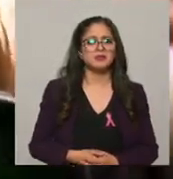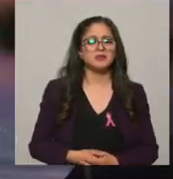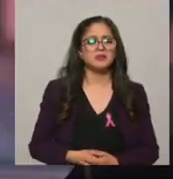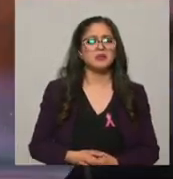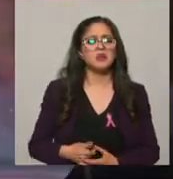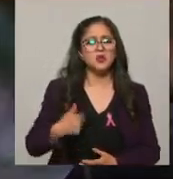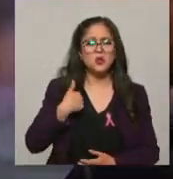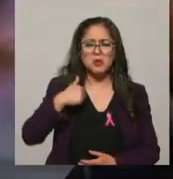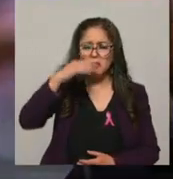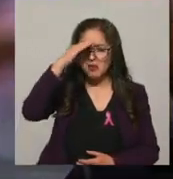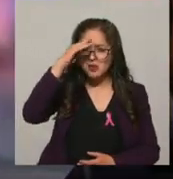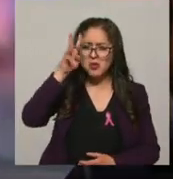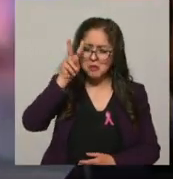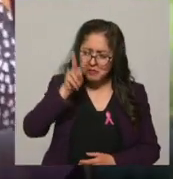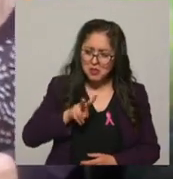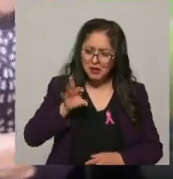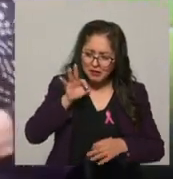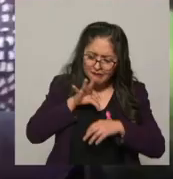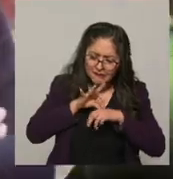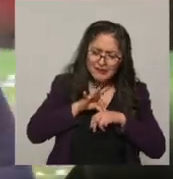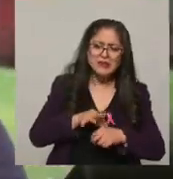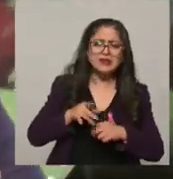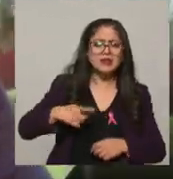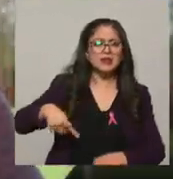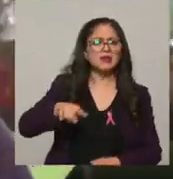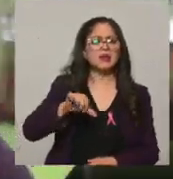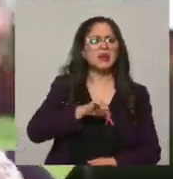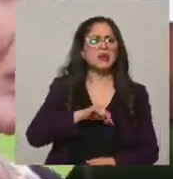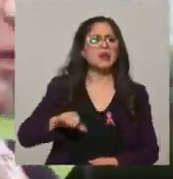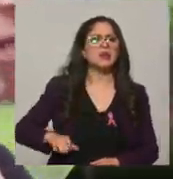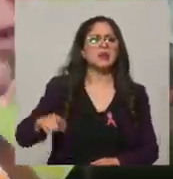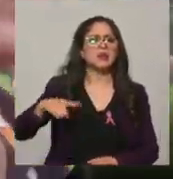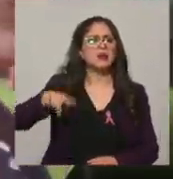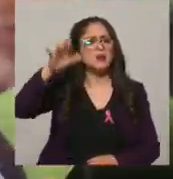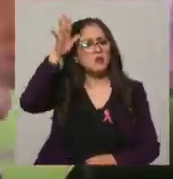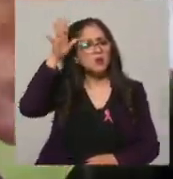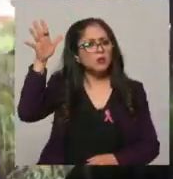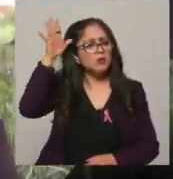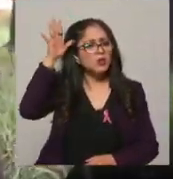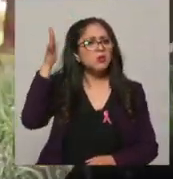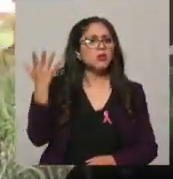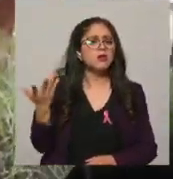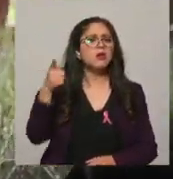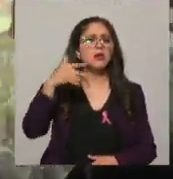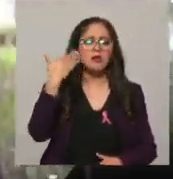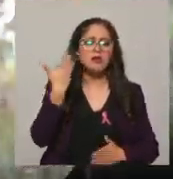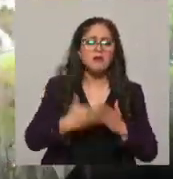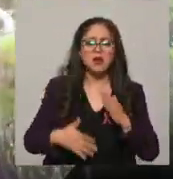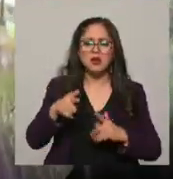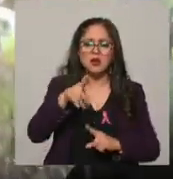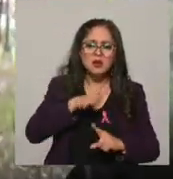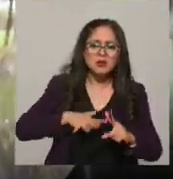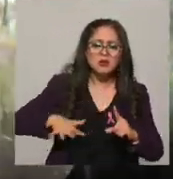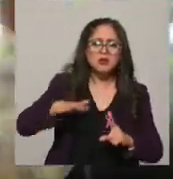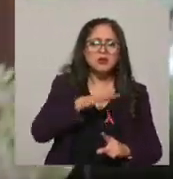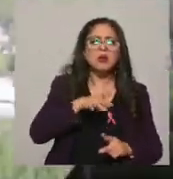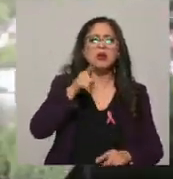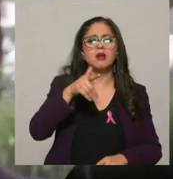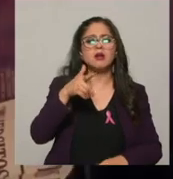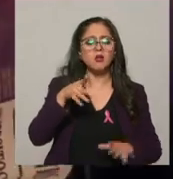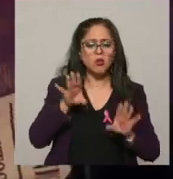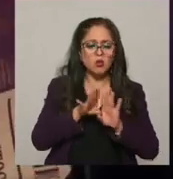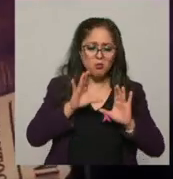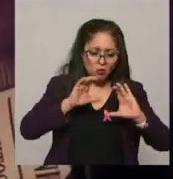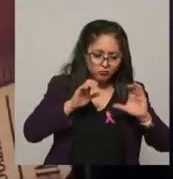no muy transparentes en la alcaldía Cuauhtémoc. Recordemos que la alcaldía Cuauhtémoc, concretamente el área de las áreas